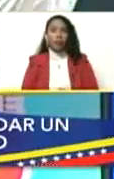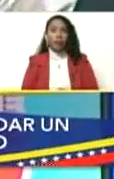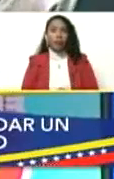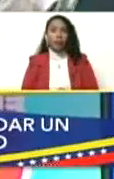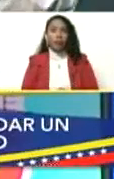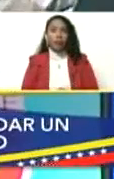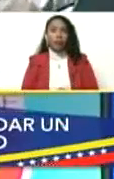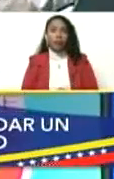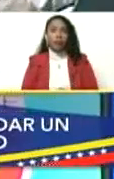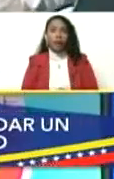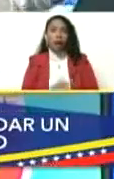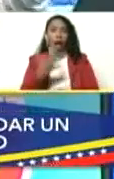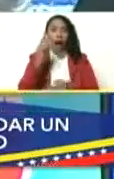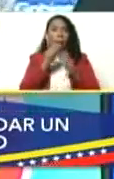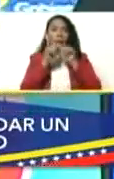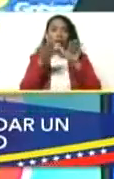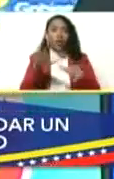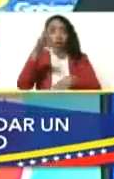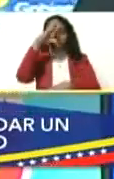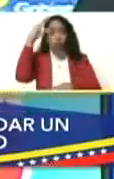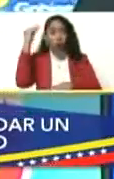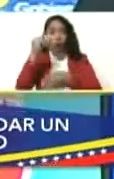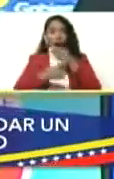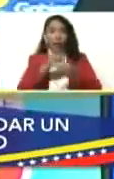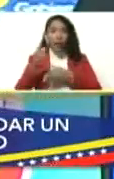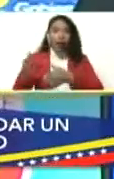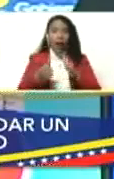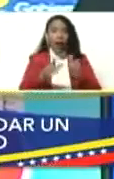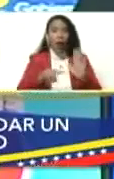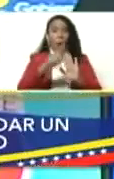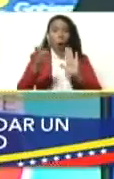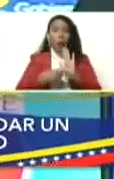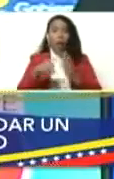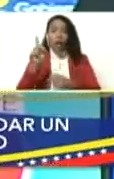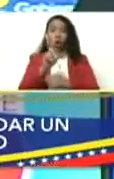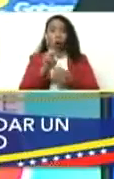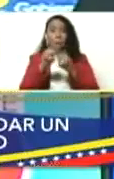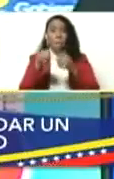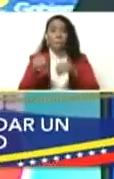tenía la bendición de Dios de hacer la carrera completa y no retirarse,